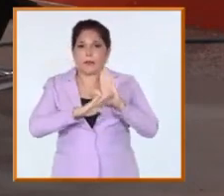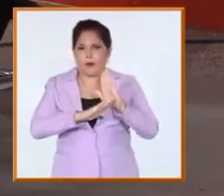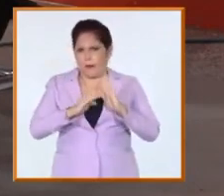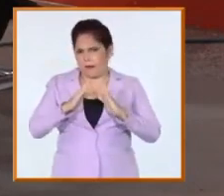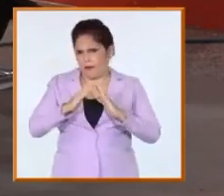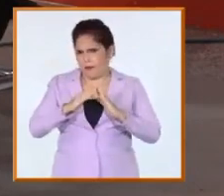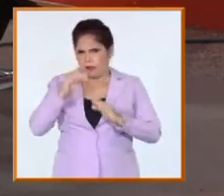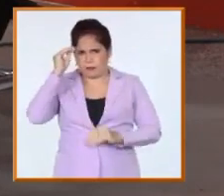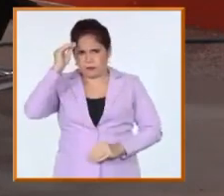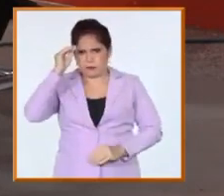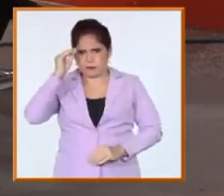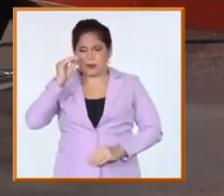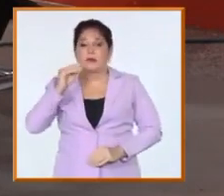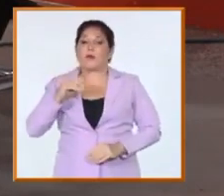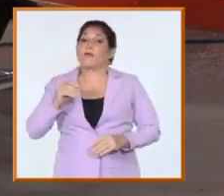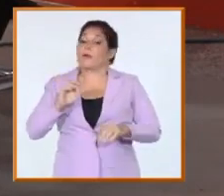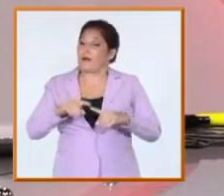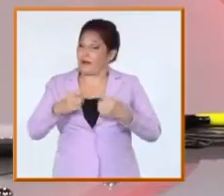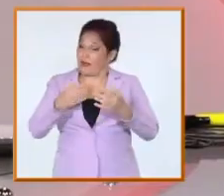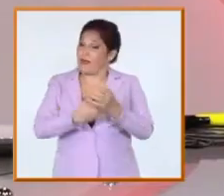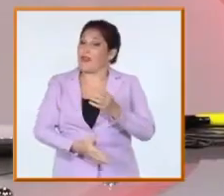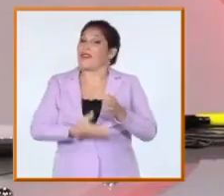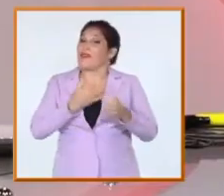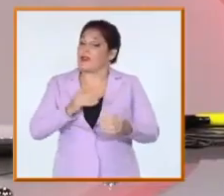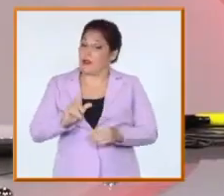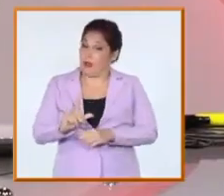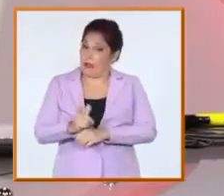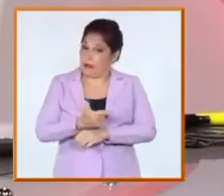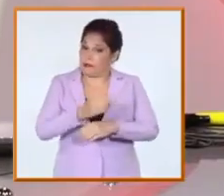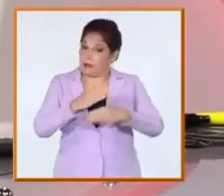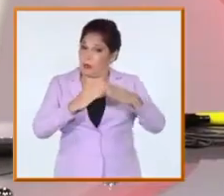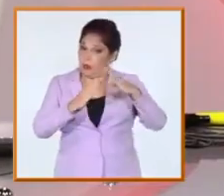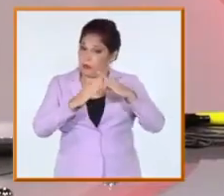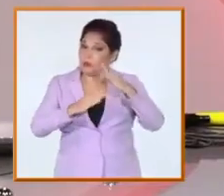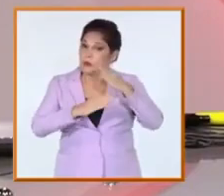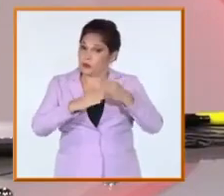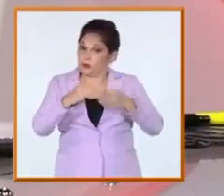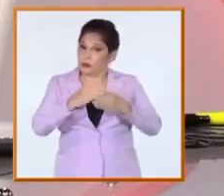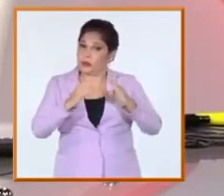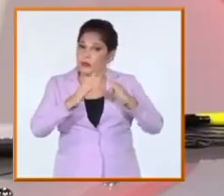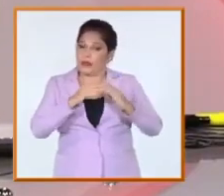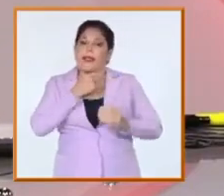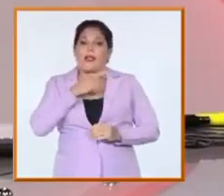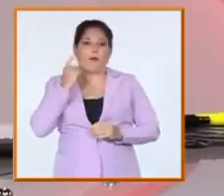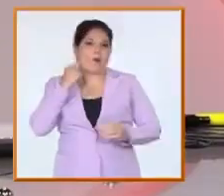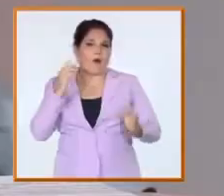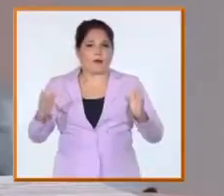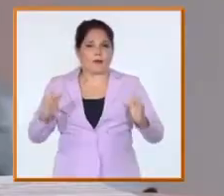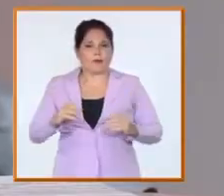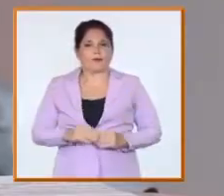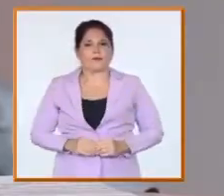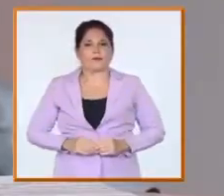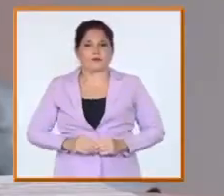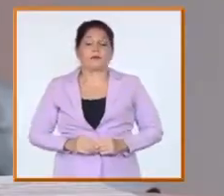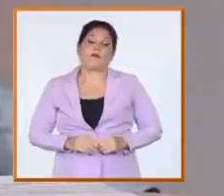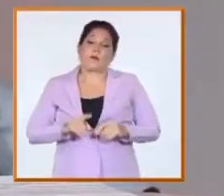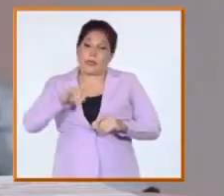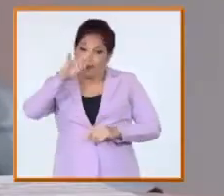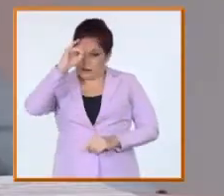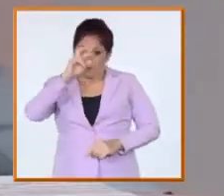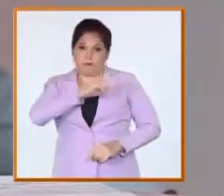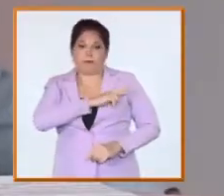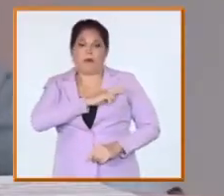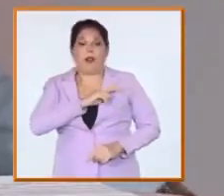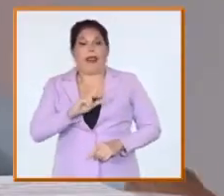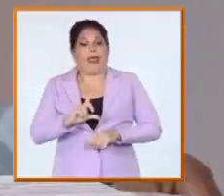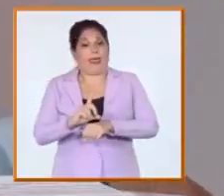hay predicciones la realidad es más lenta que lo que quisiéramos en este año por ejemplo que ha pasado claro es mucho más lenta de